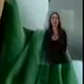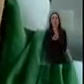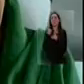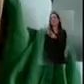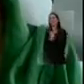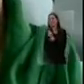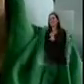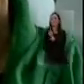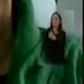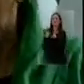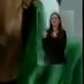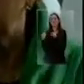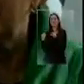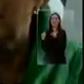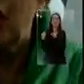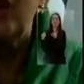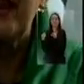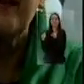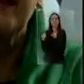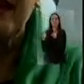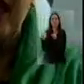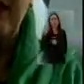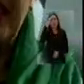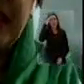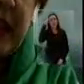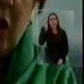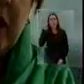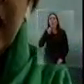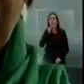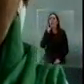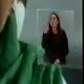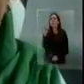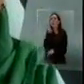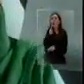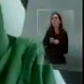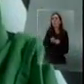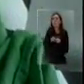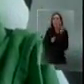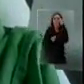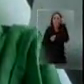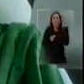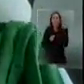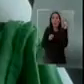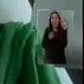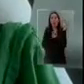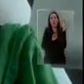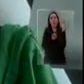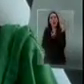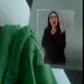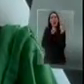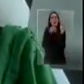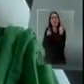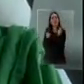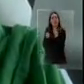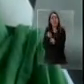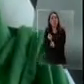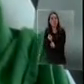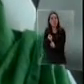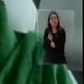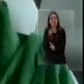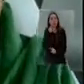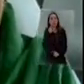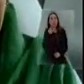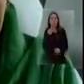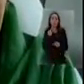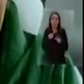en conversaciones y lo típico de no acordarse del apellido de alguien, de quién era el marido,